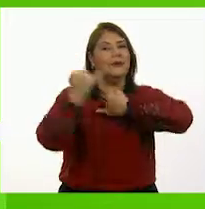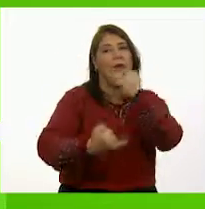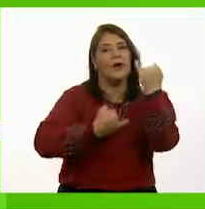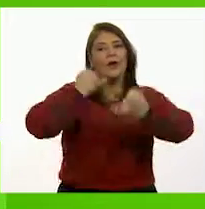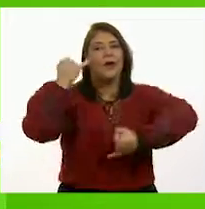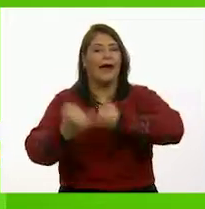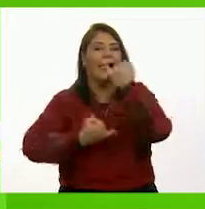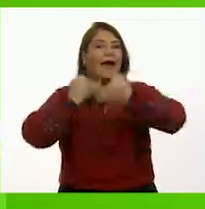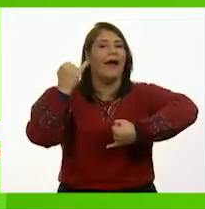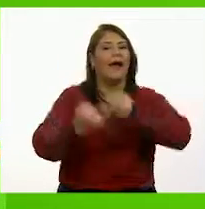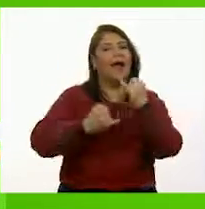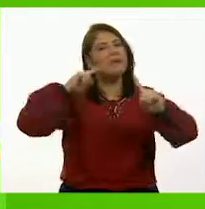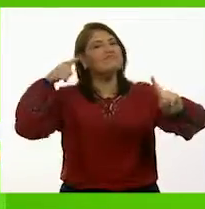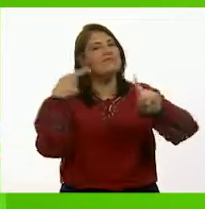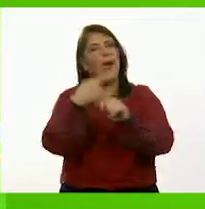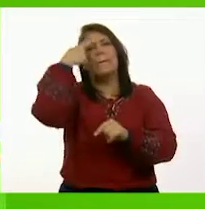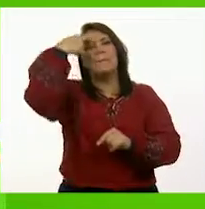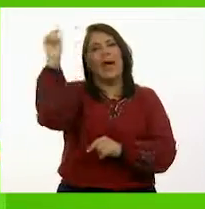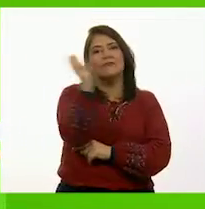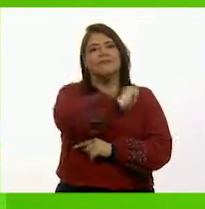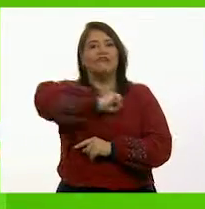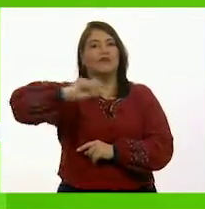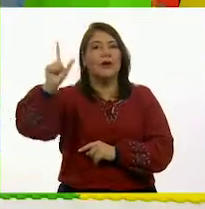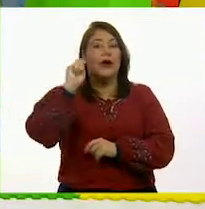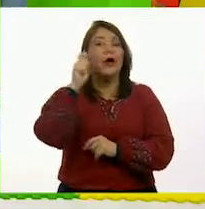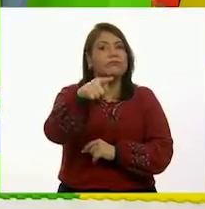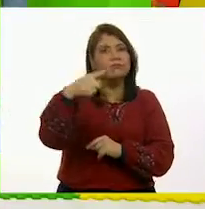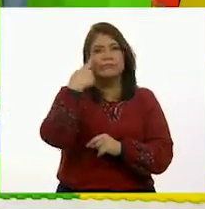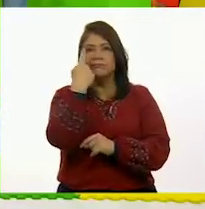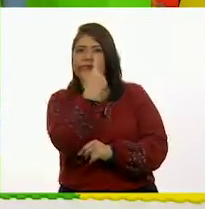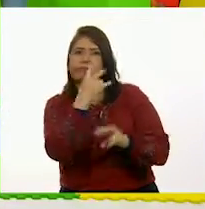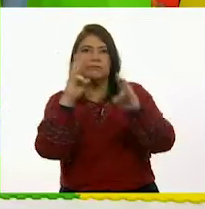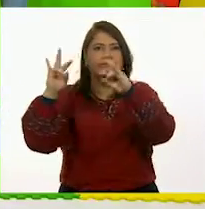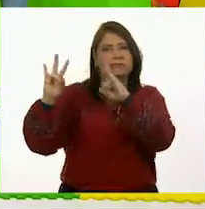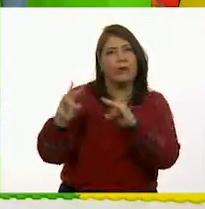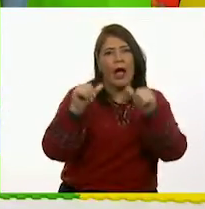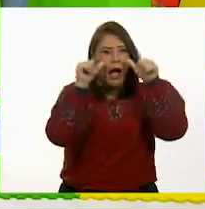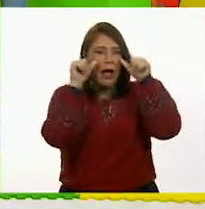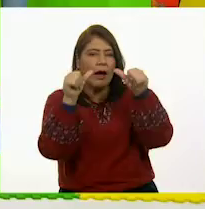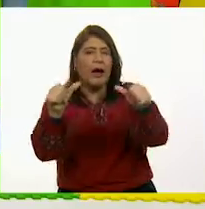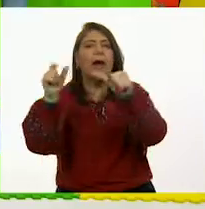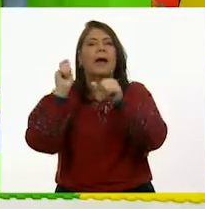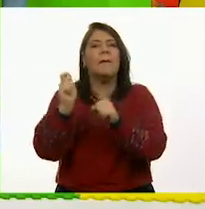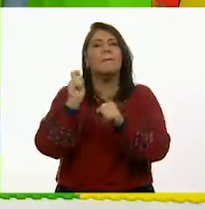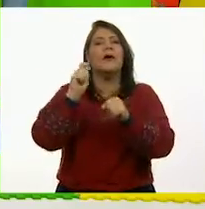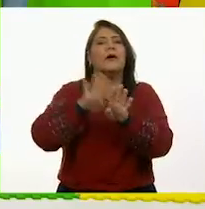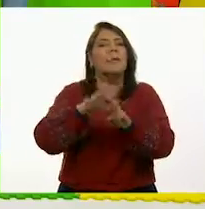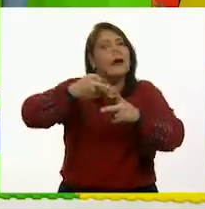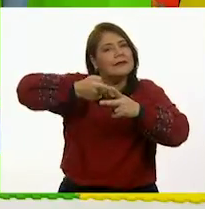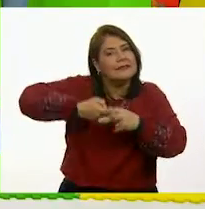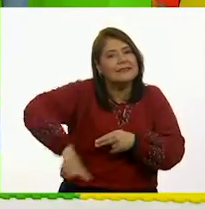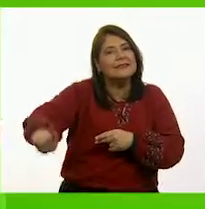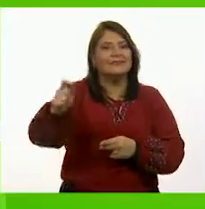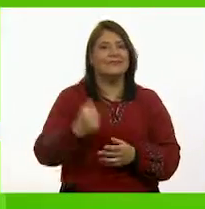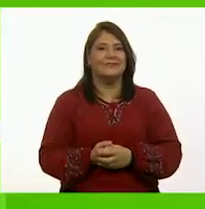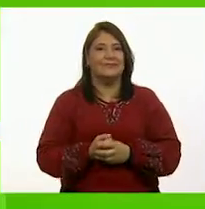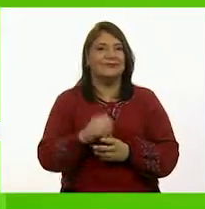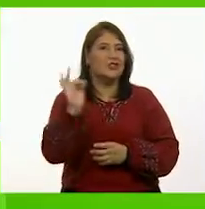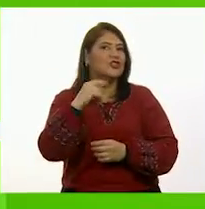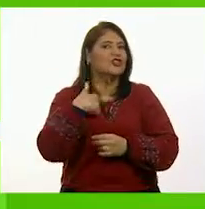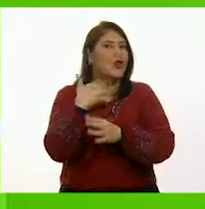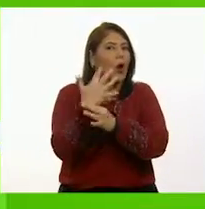Este es un juego solo para campeones. Pónganse atentos, vamos a comenzar. Si